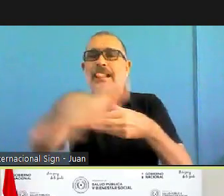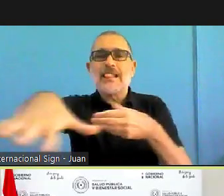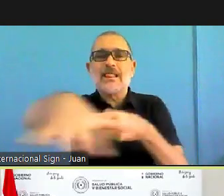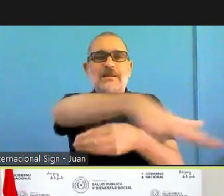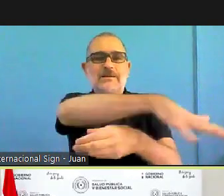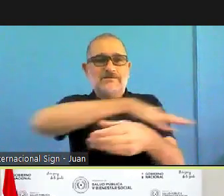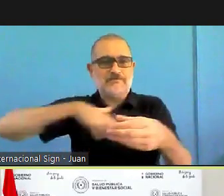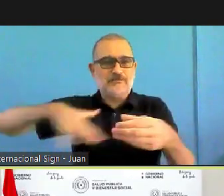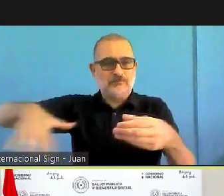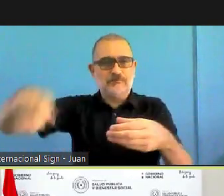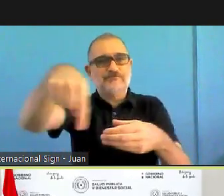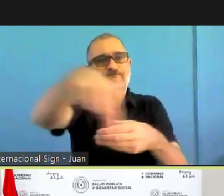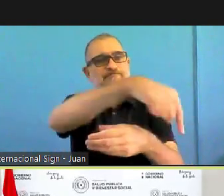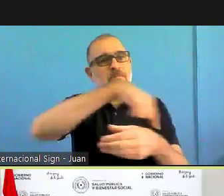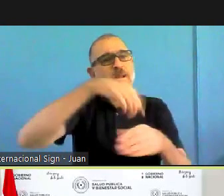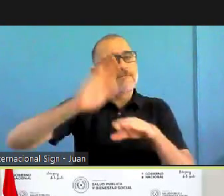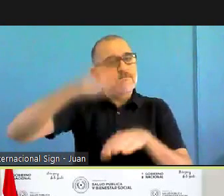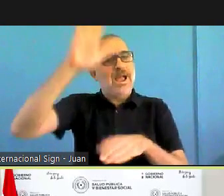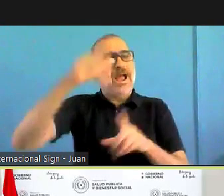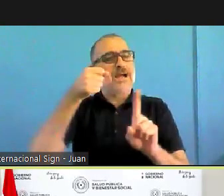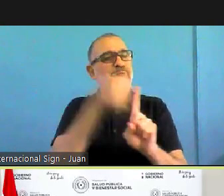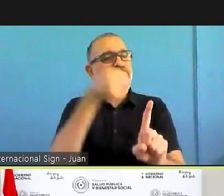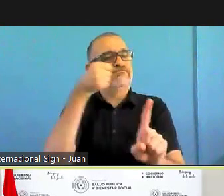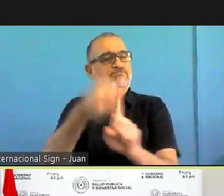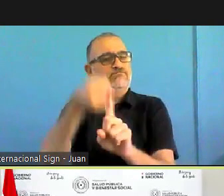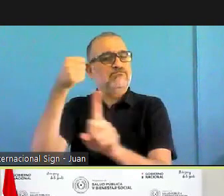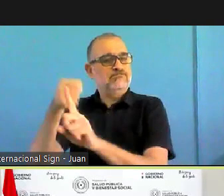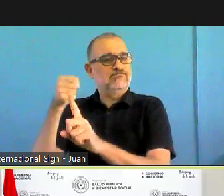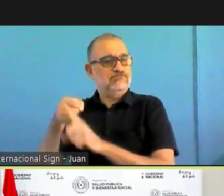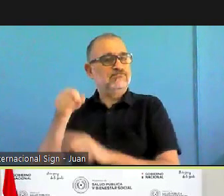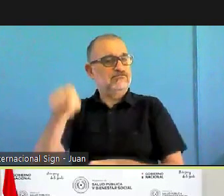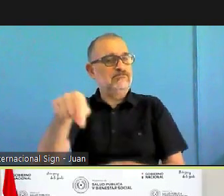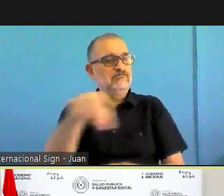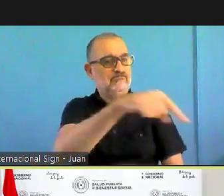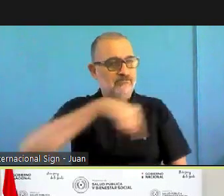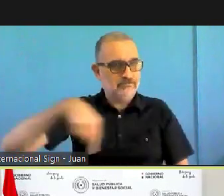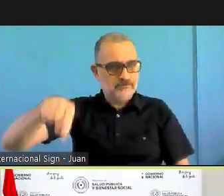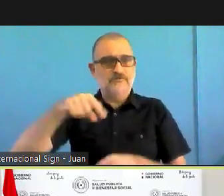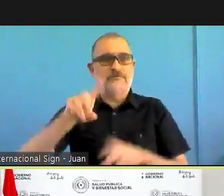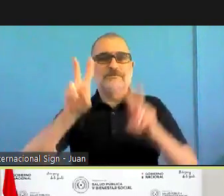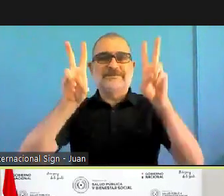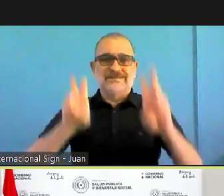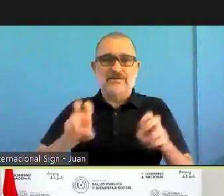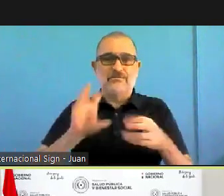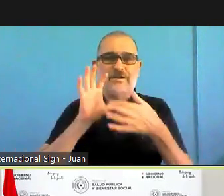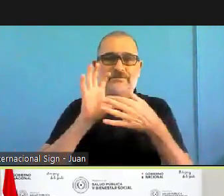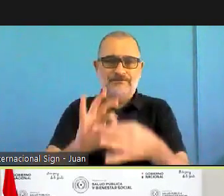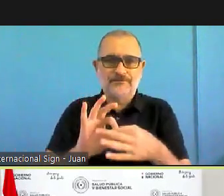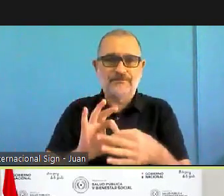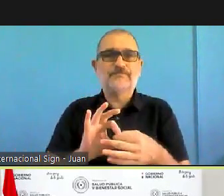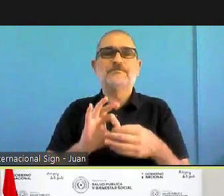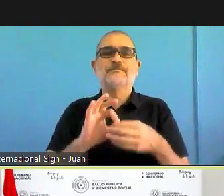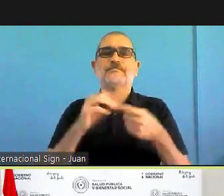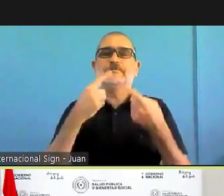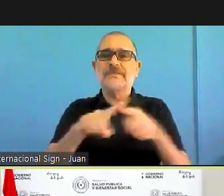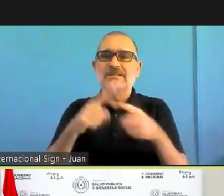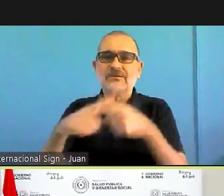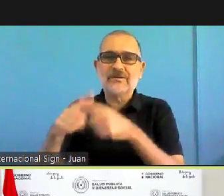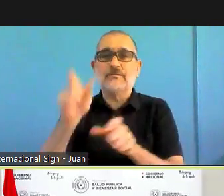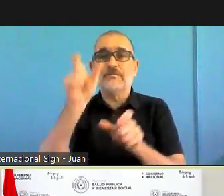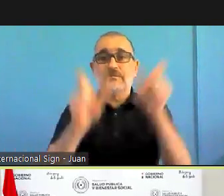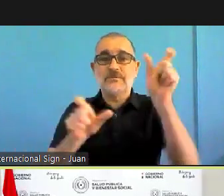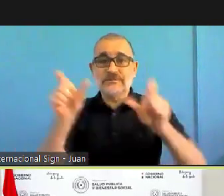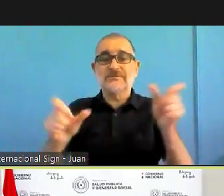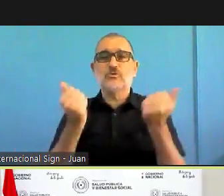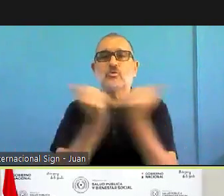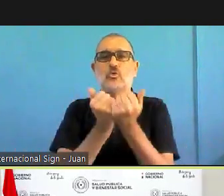con diabetes, como todo lo que es atención a la cesación del hábito tabáquico. O sea, toda esta articulación